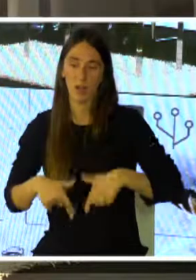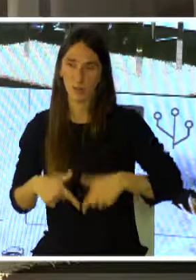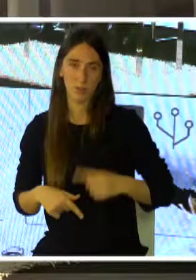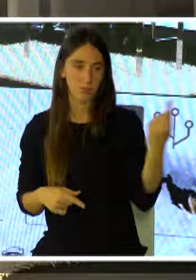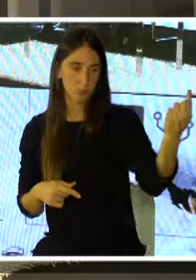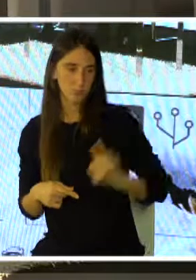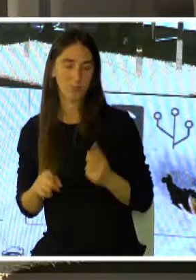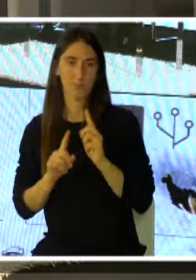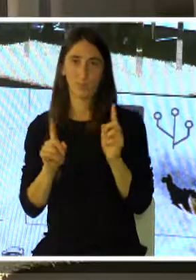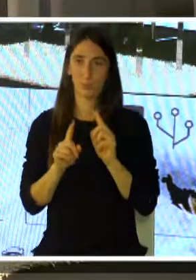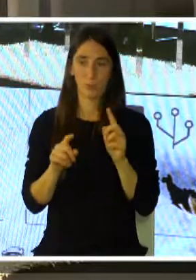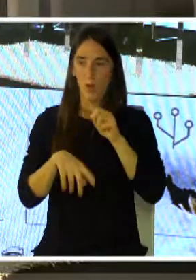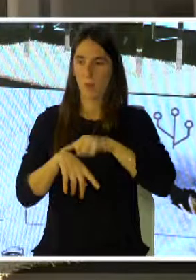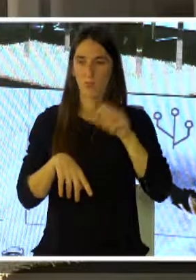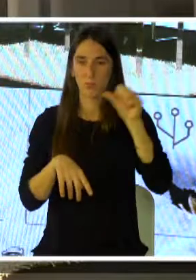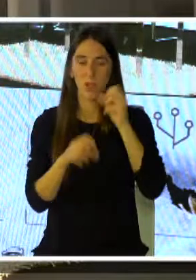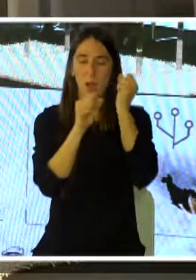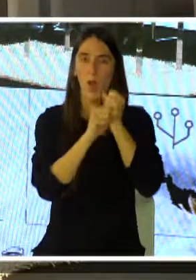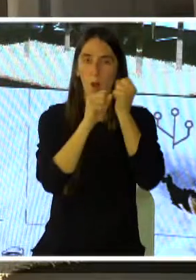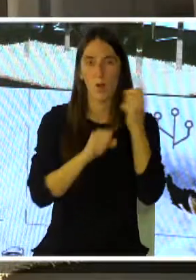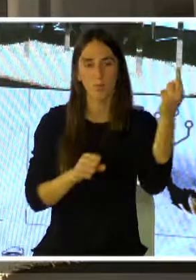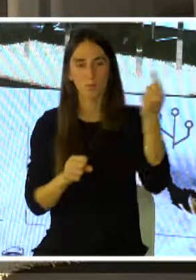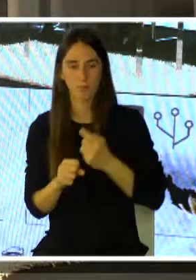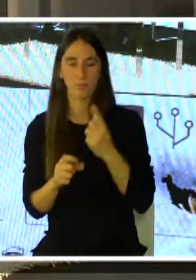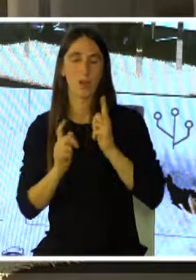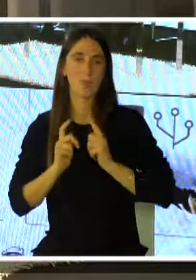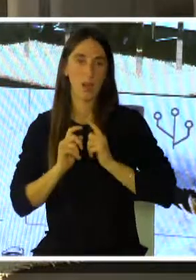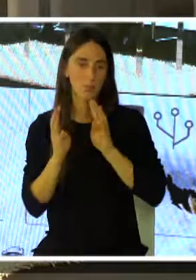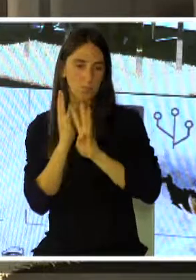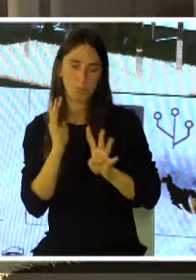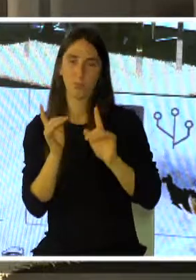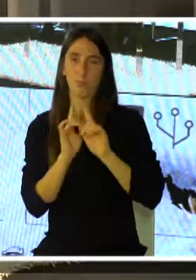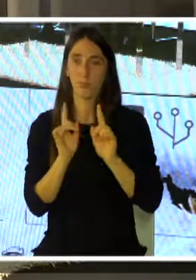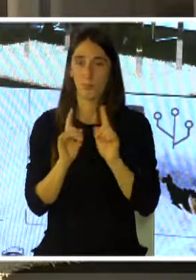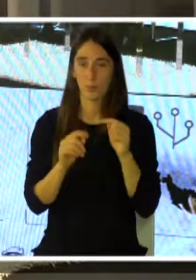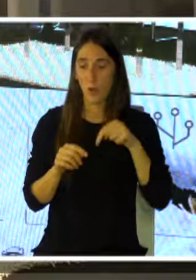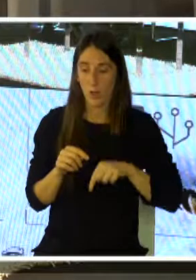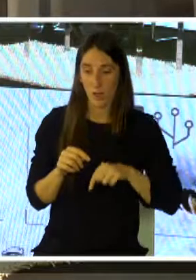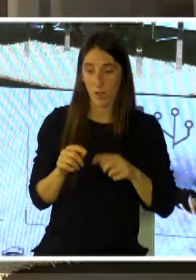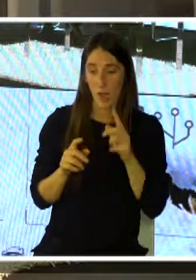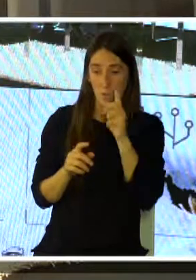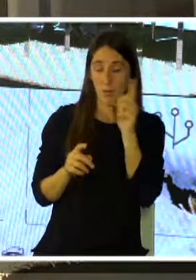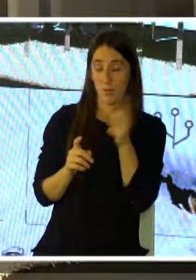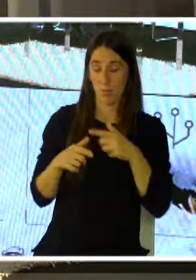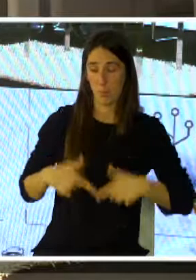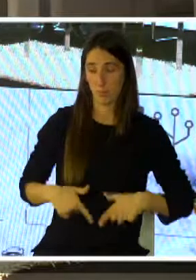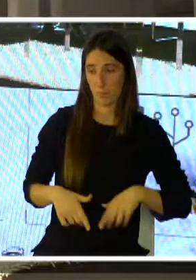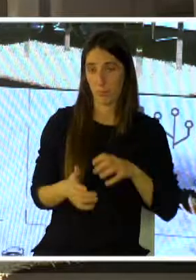intendencia, no tiene que perder tiempo en el transporte, no tiene que perder tiempo esperando y internamente también somos más eficientes,